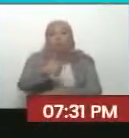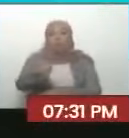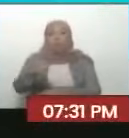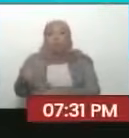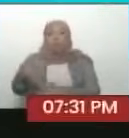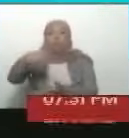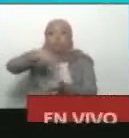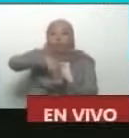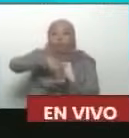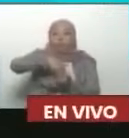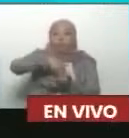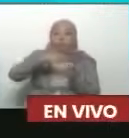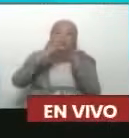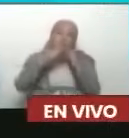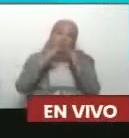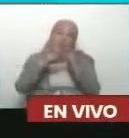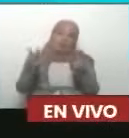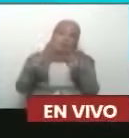en su casa.